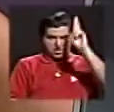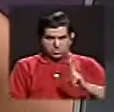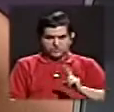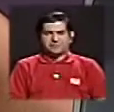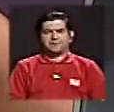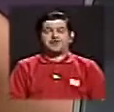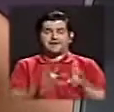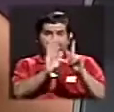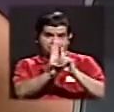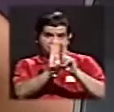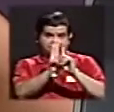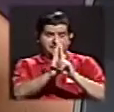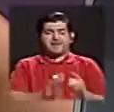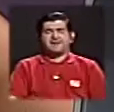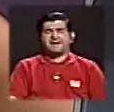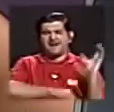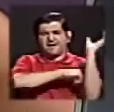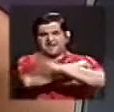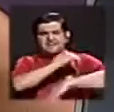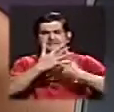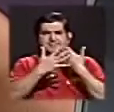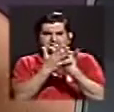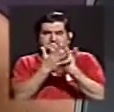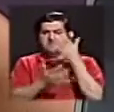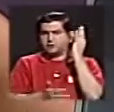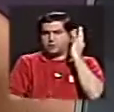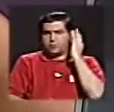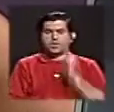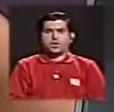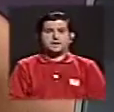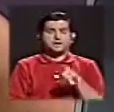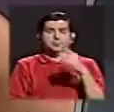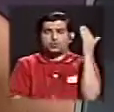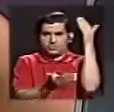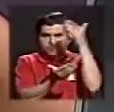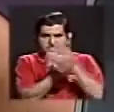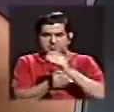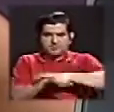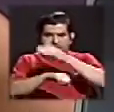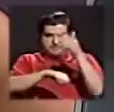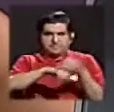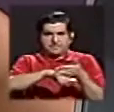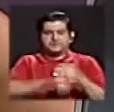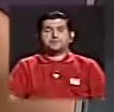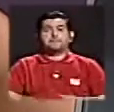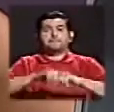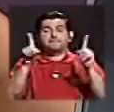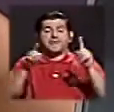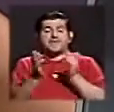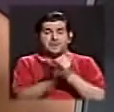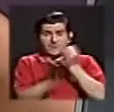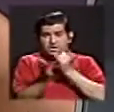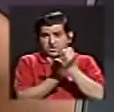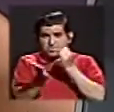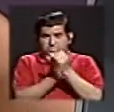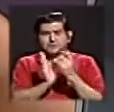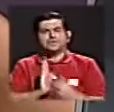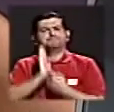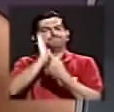la legislación penaliza con cárcel a las mujeres por interrumpir un embarazo. Pero las investigaciones